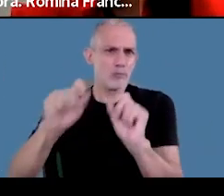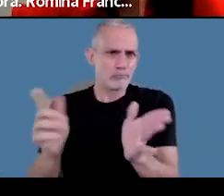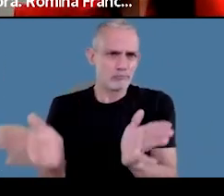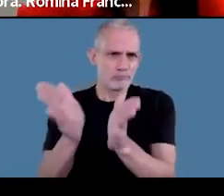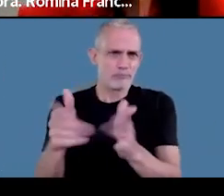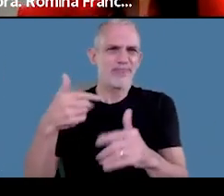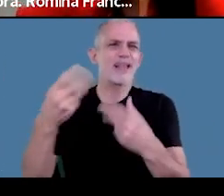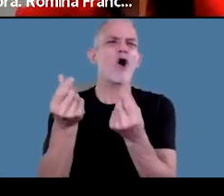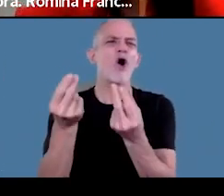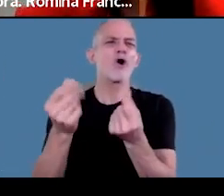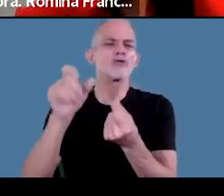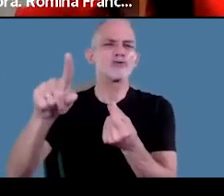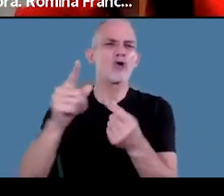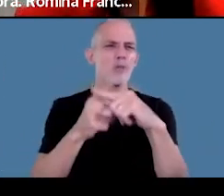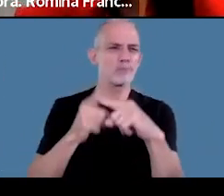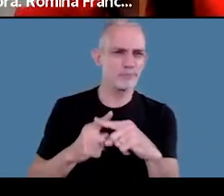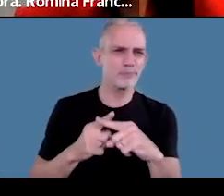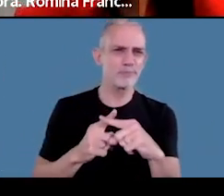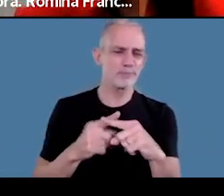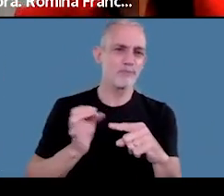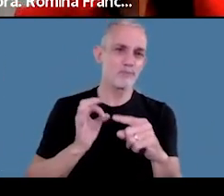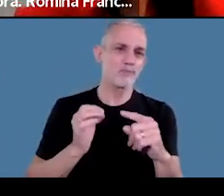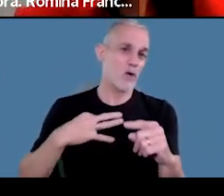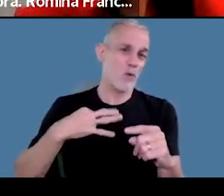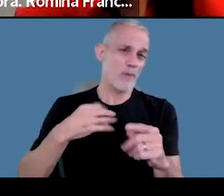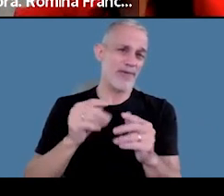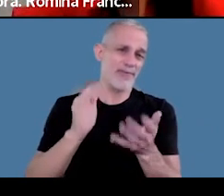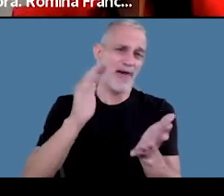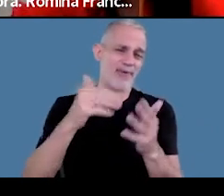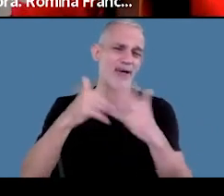del costo computable a lo largo de su vida útil.